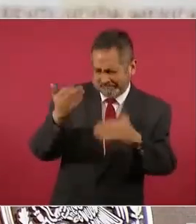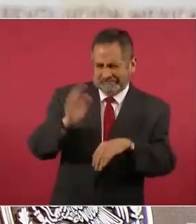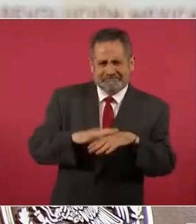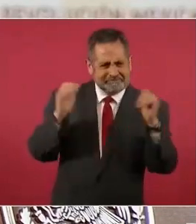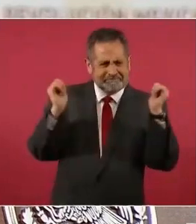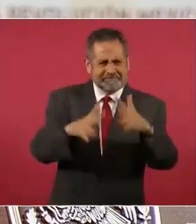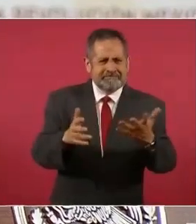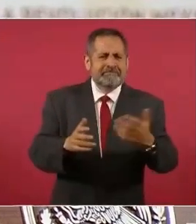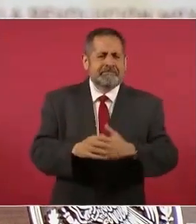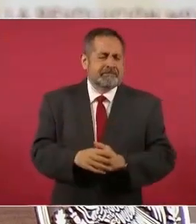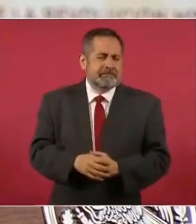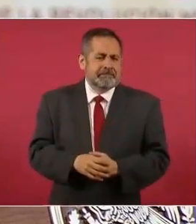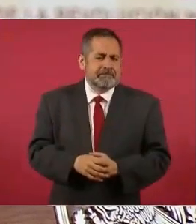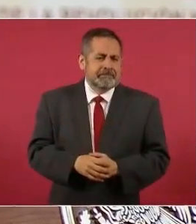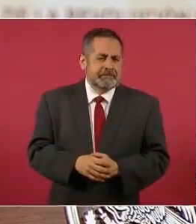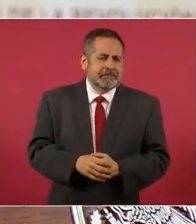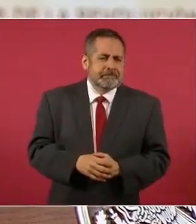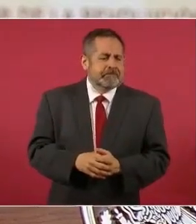Pues para